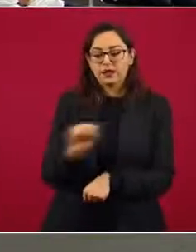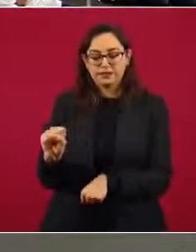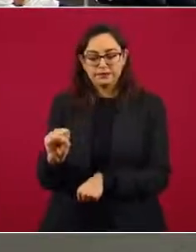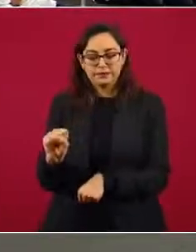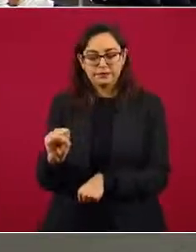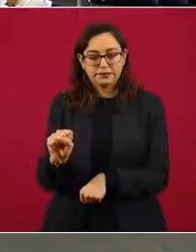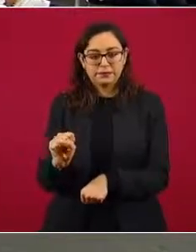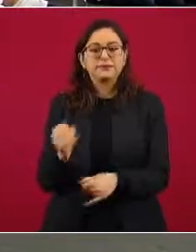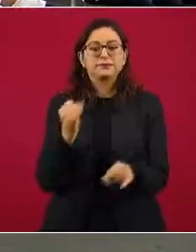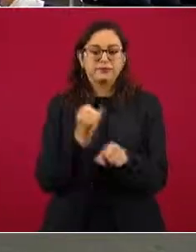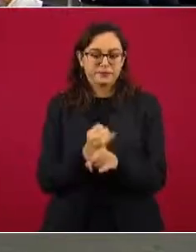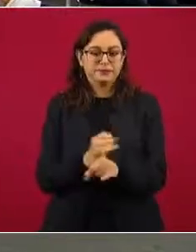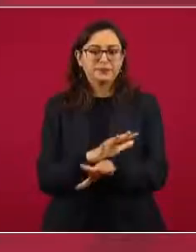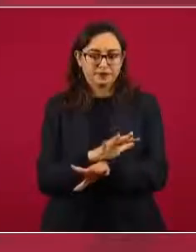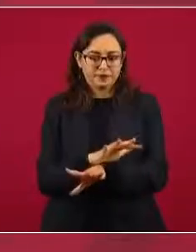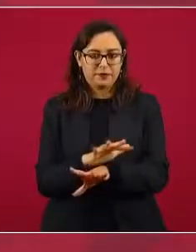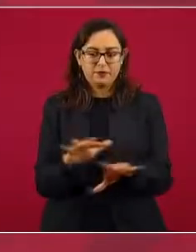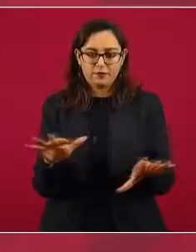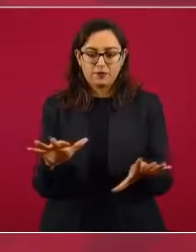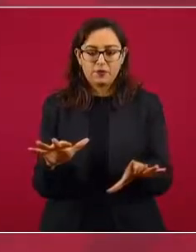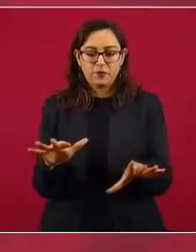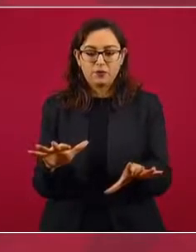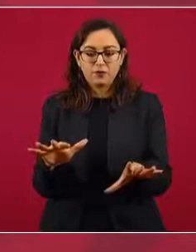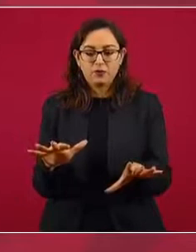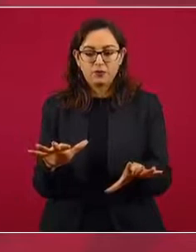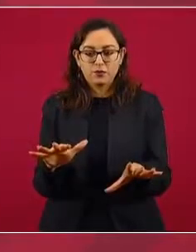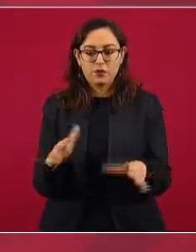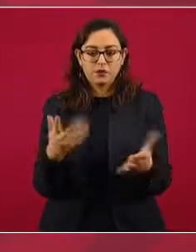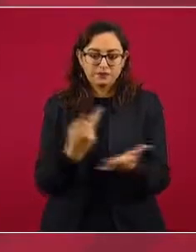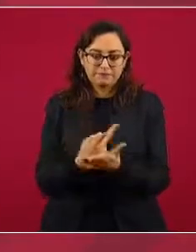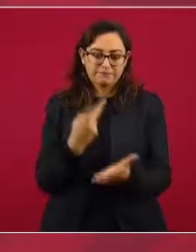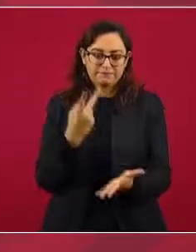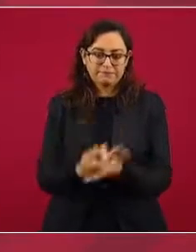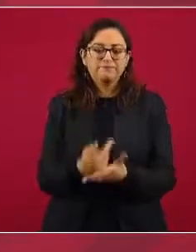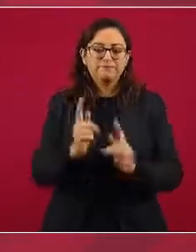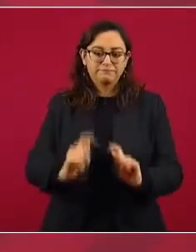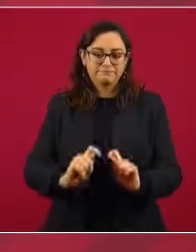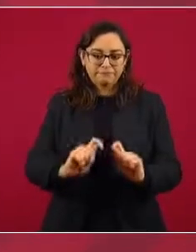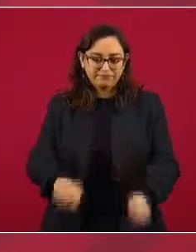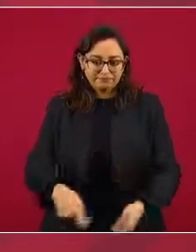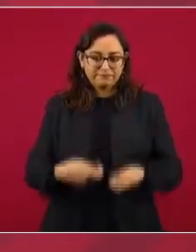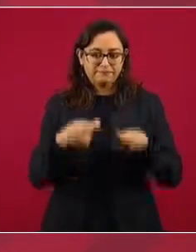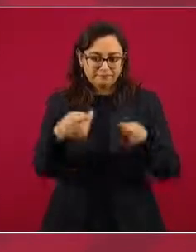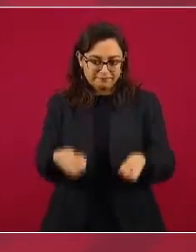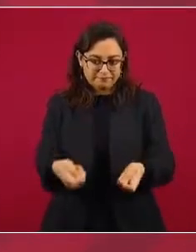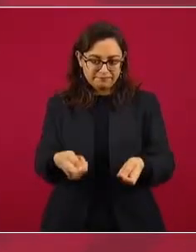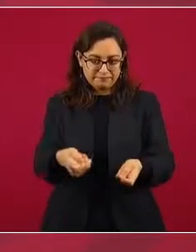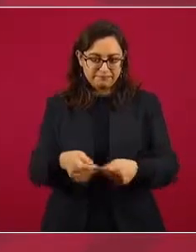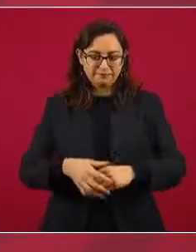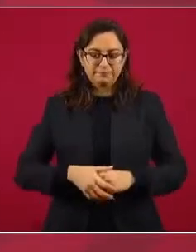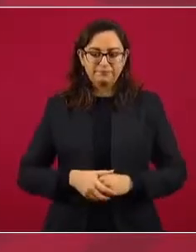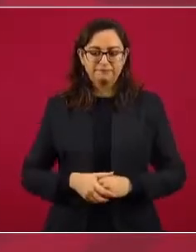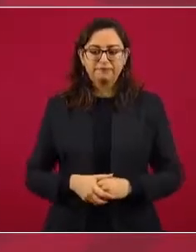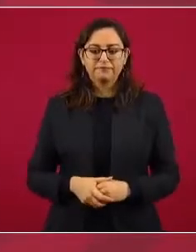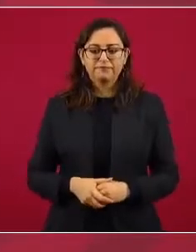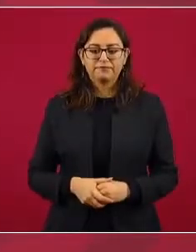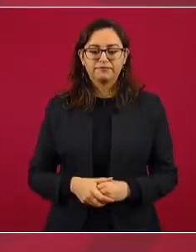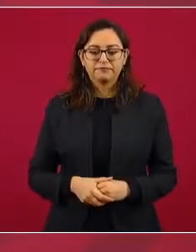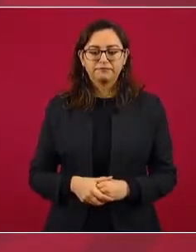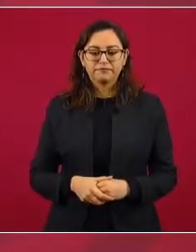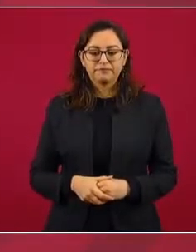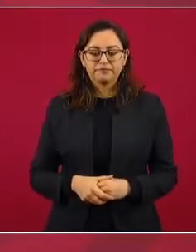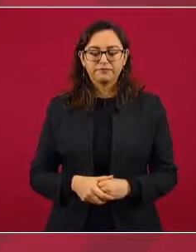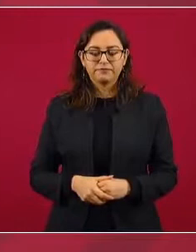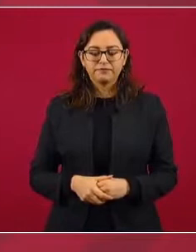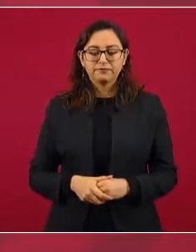a informar sobre este premio, este reconocimiento al personal de salud